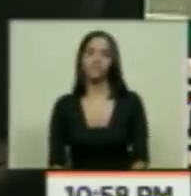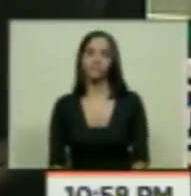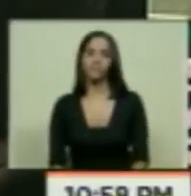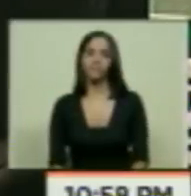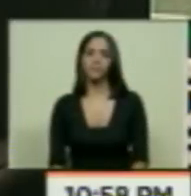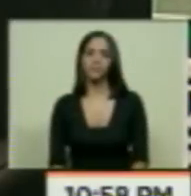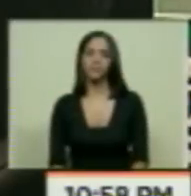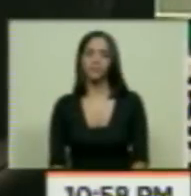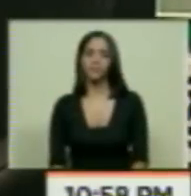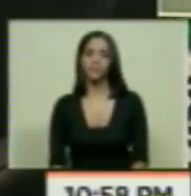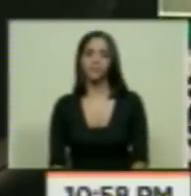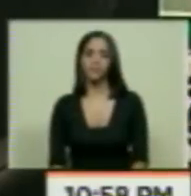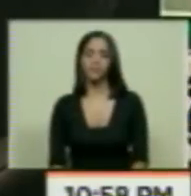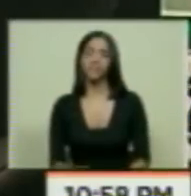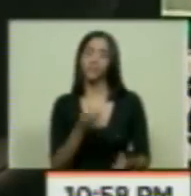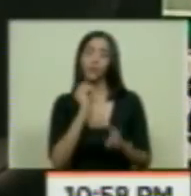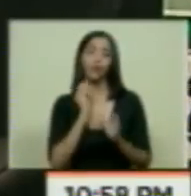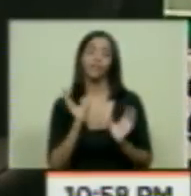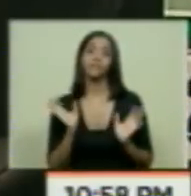Y bueno,